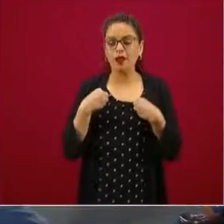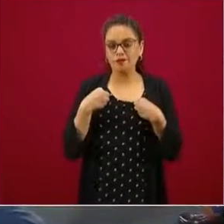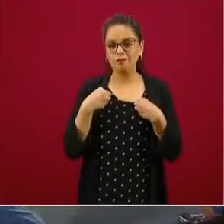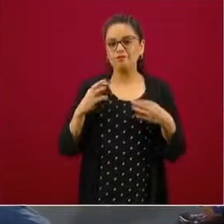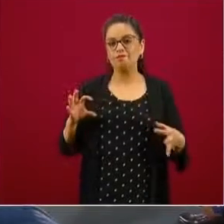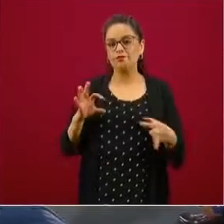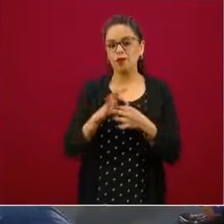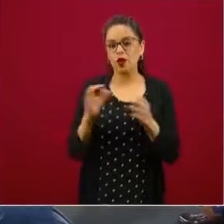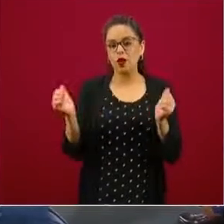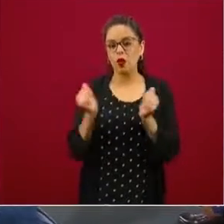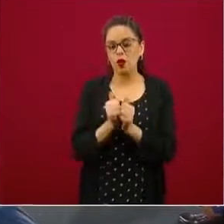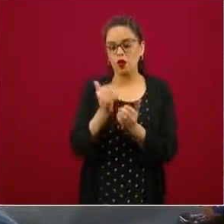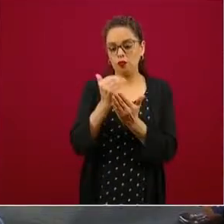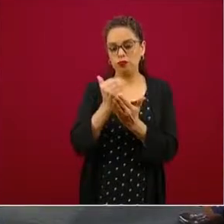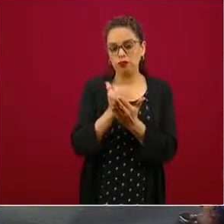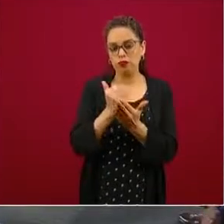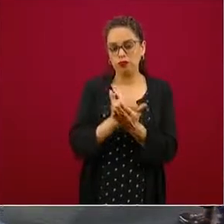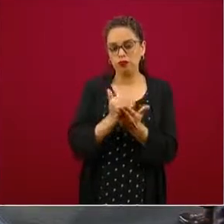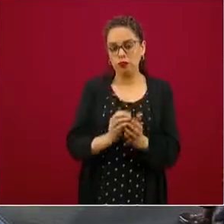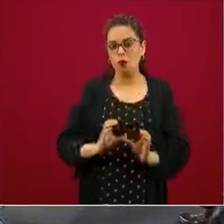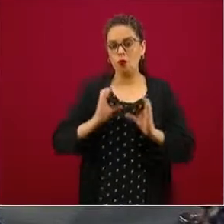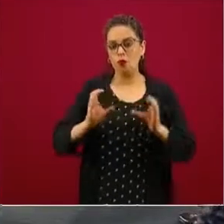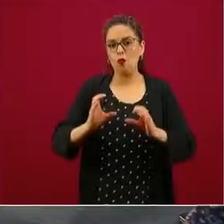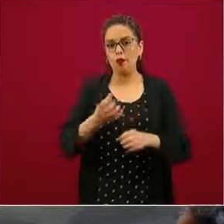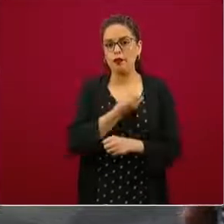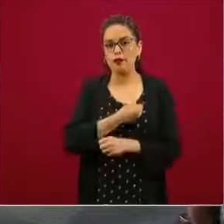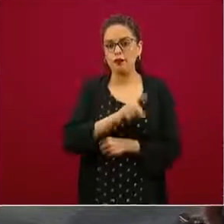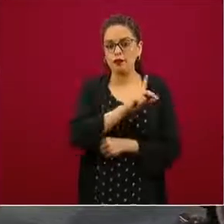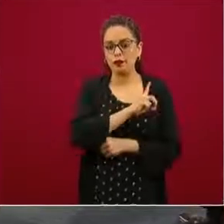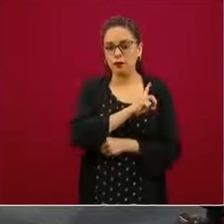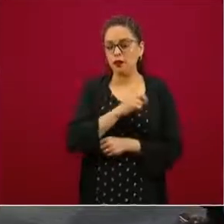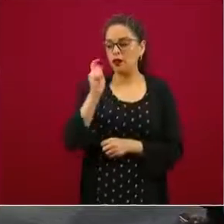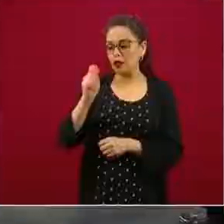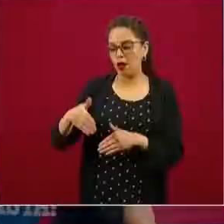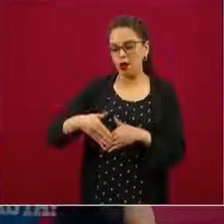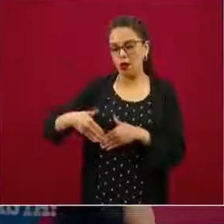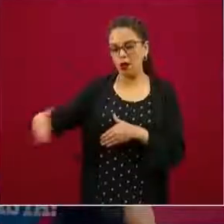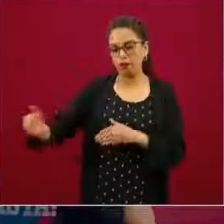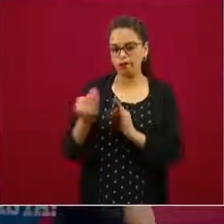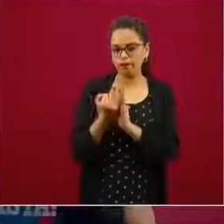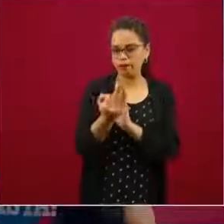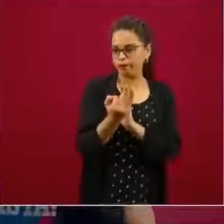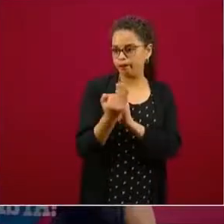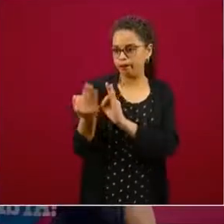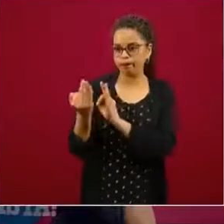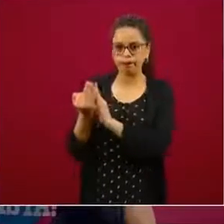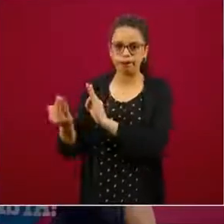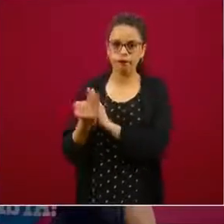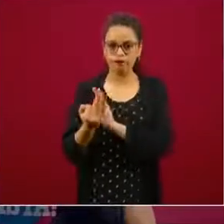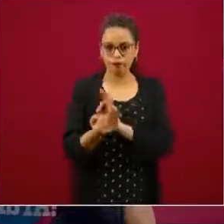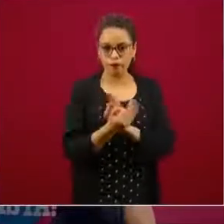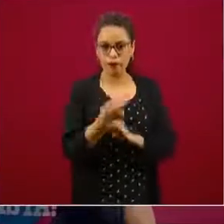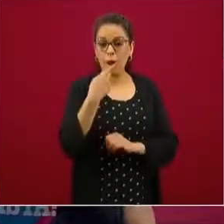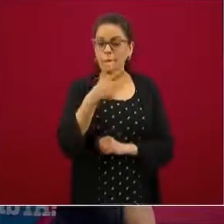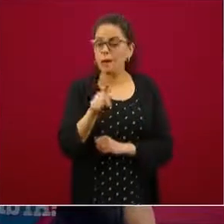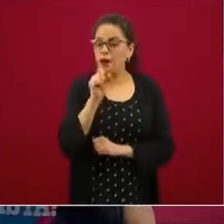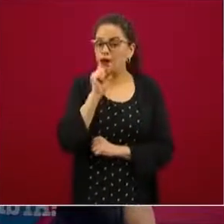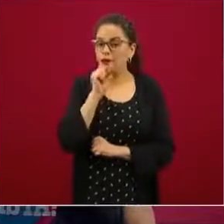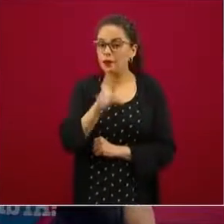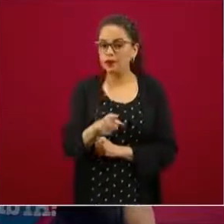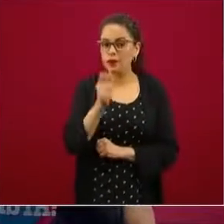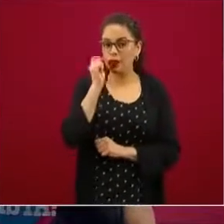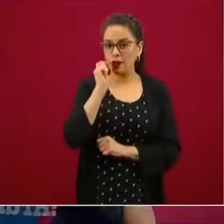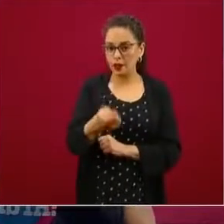de sana distancia, de la Jornada Nacional de Sana Distancia. Pero también llega un momento en el que el objetivo